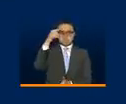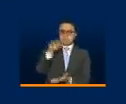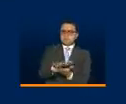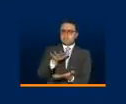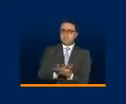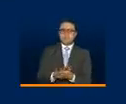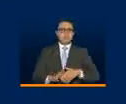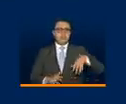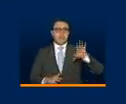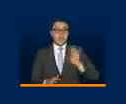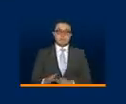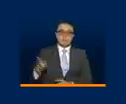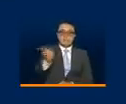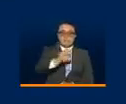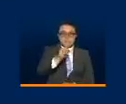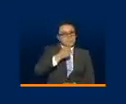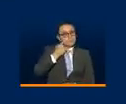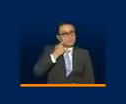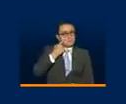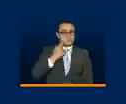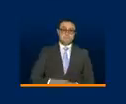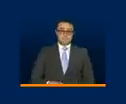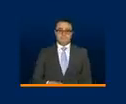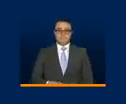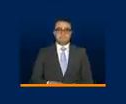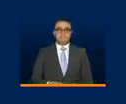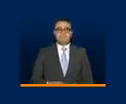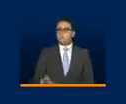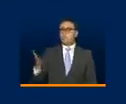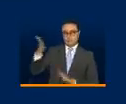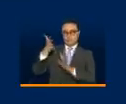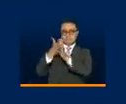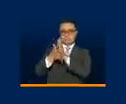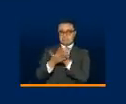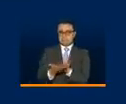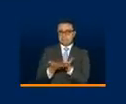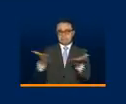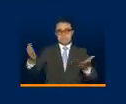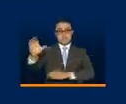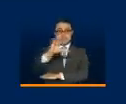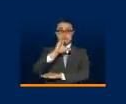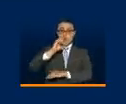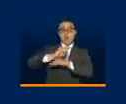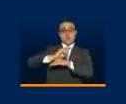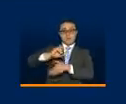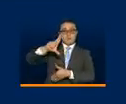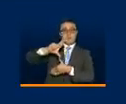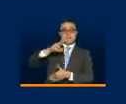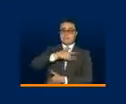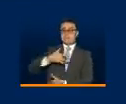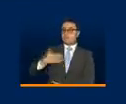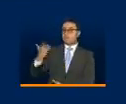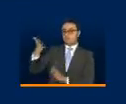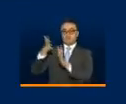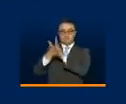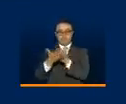la guardia en ningún momento. Me gustaría que usted rápidamente también transmitiera ese mensaje desde la Organización Panamericana de la Salud.